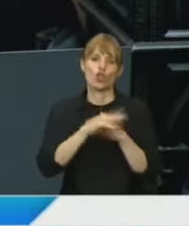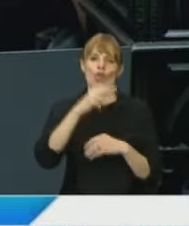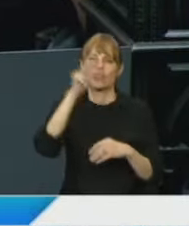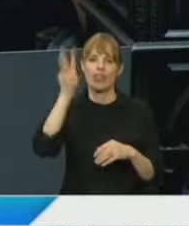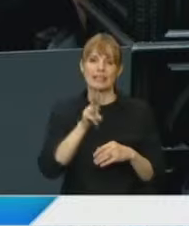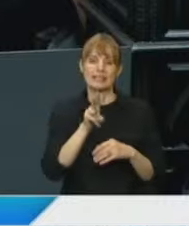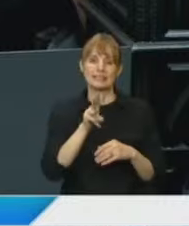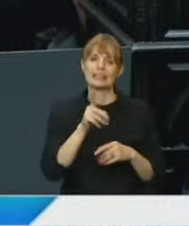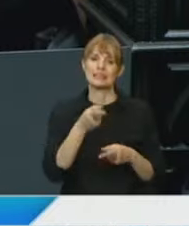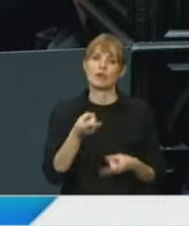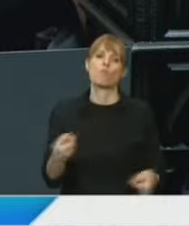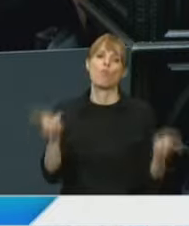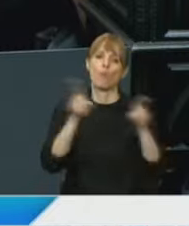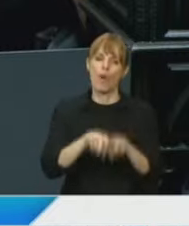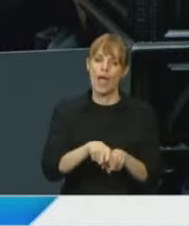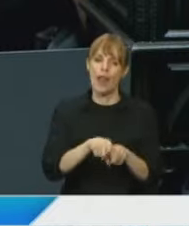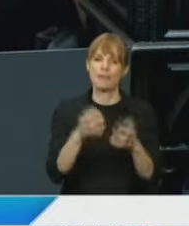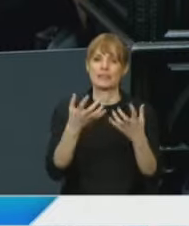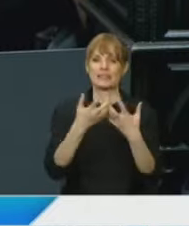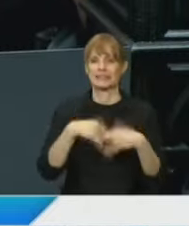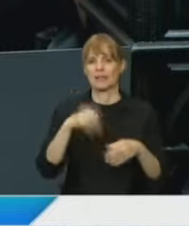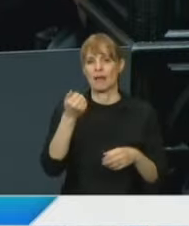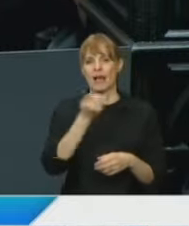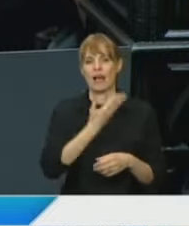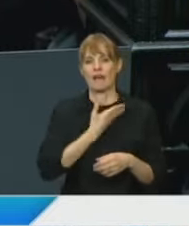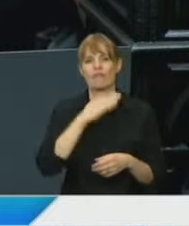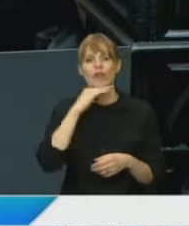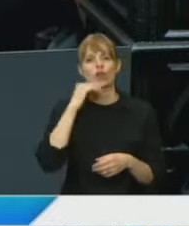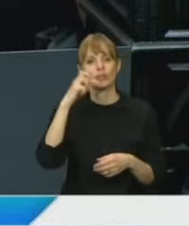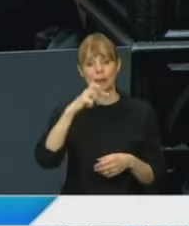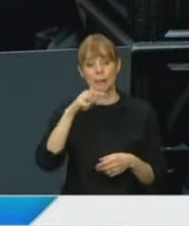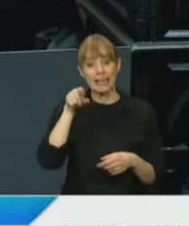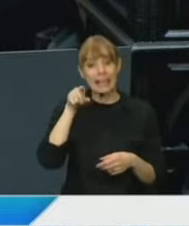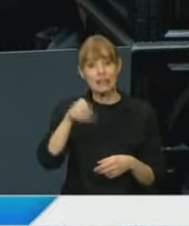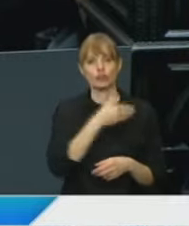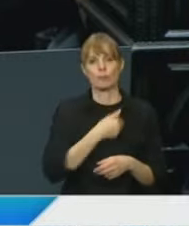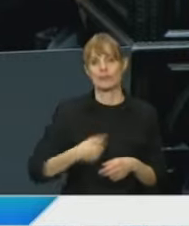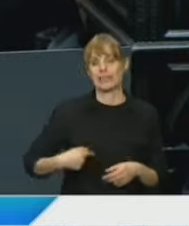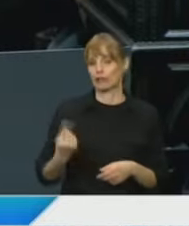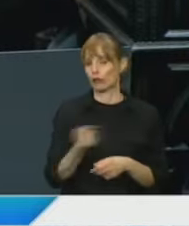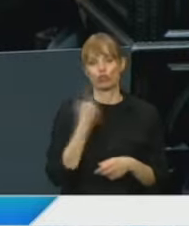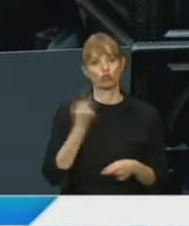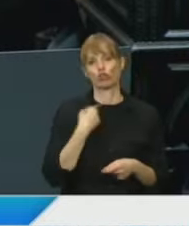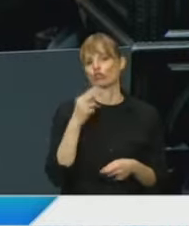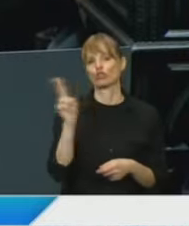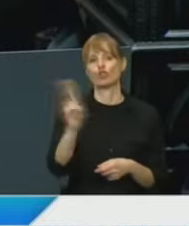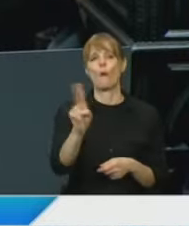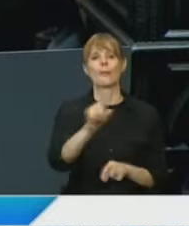tenés superávit fiscal primario, superávit fiscal financiero, y algo muy importante,